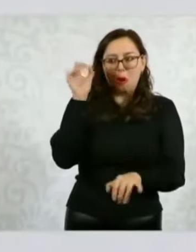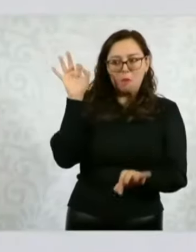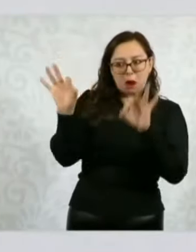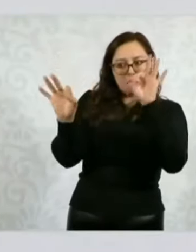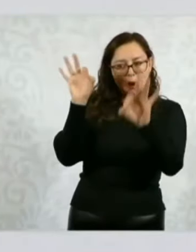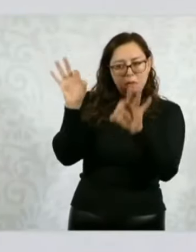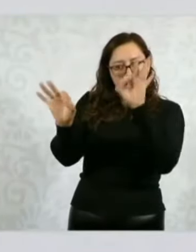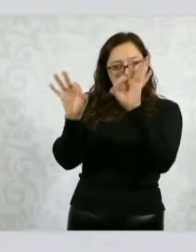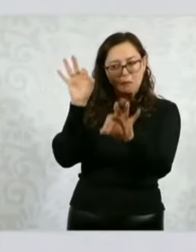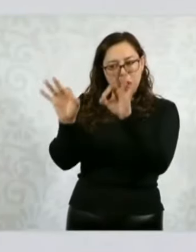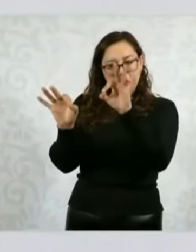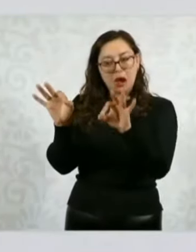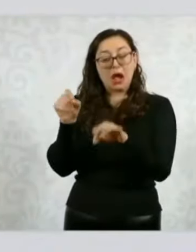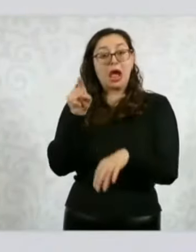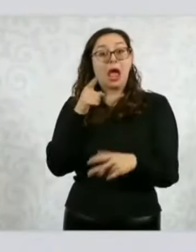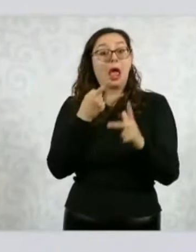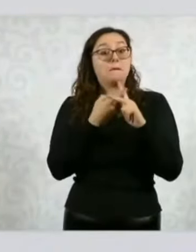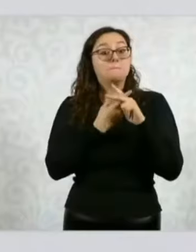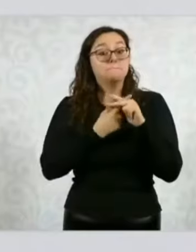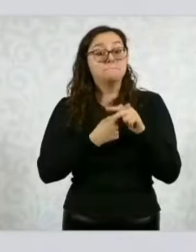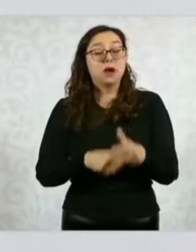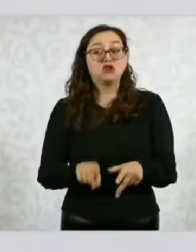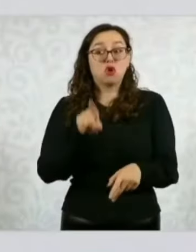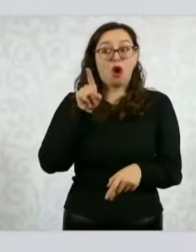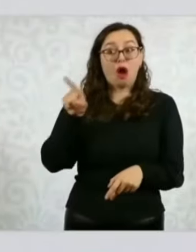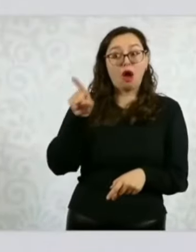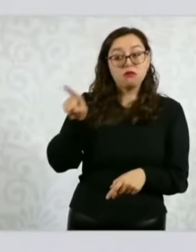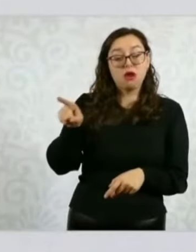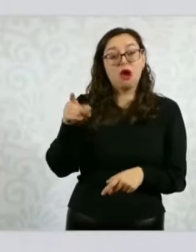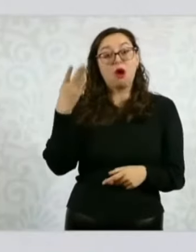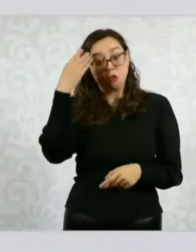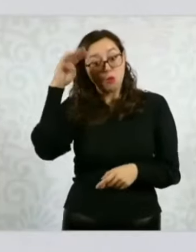fraguada en La Habana con motivo de la Conferencia